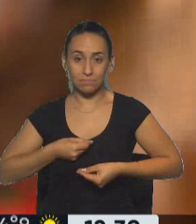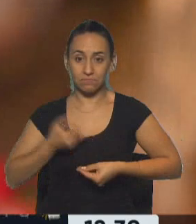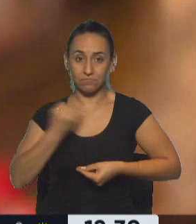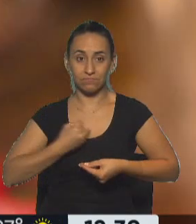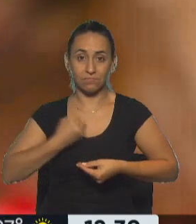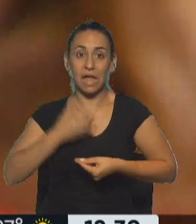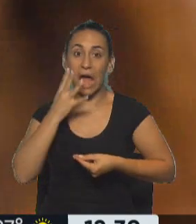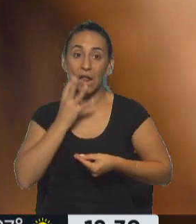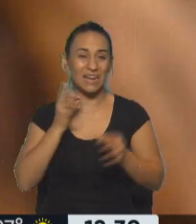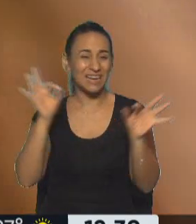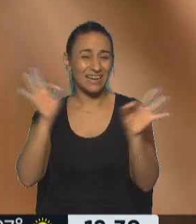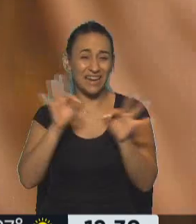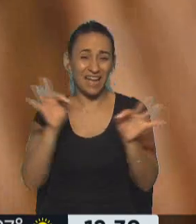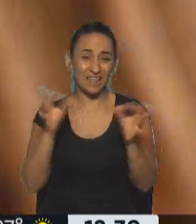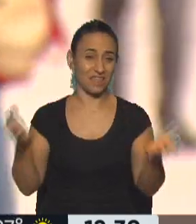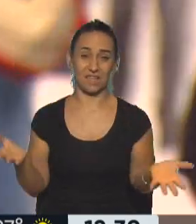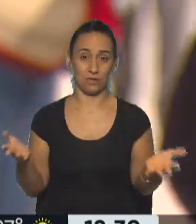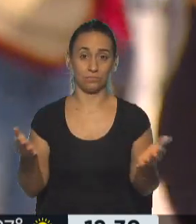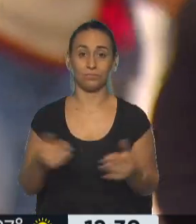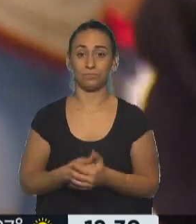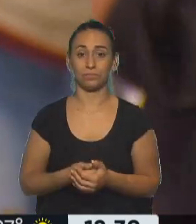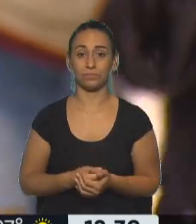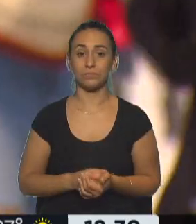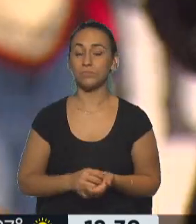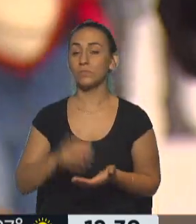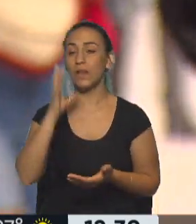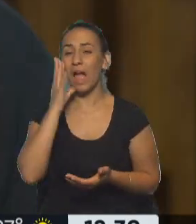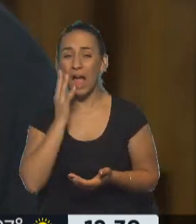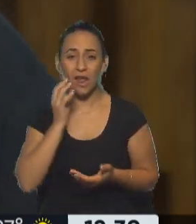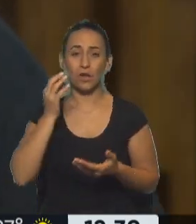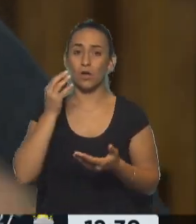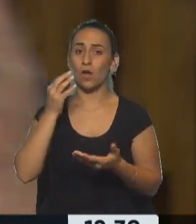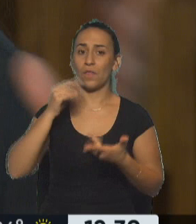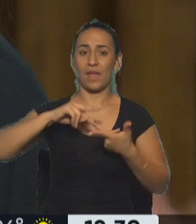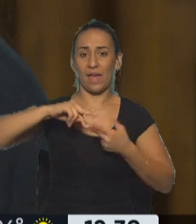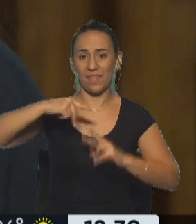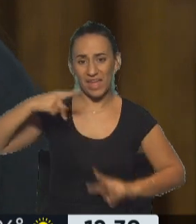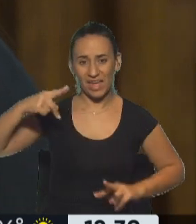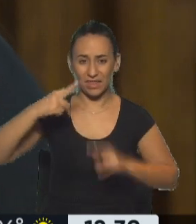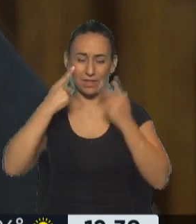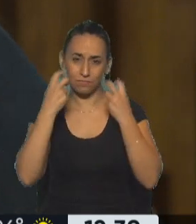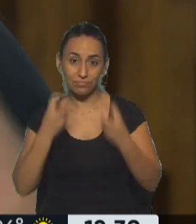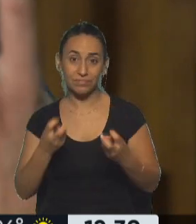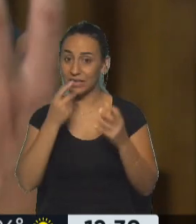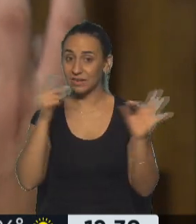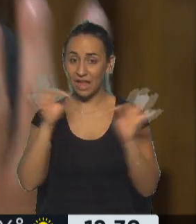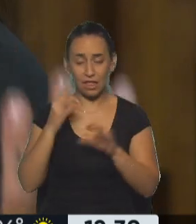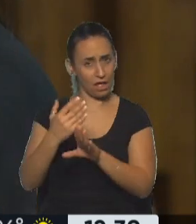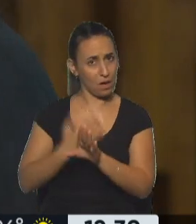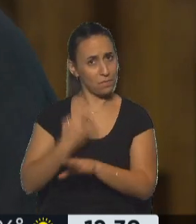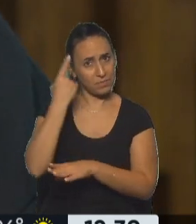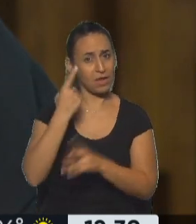que pasó no una pericia una un cateo de ADN enorme en los primeros momentos se investigó